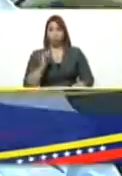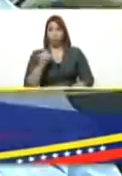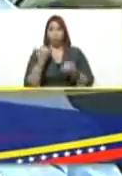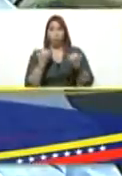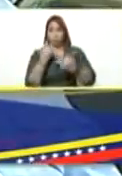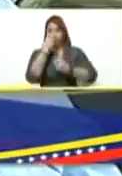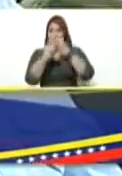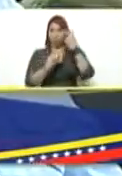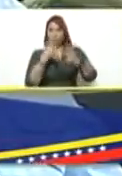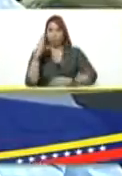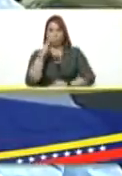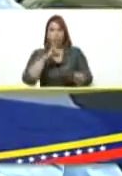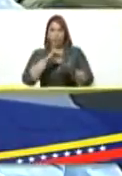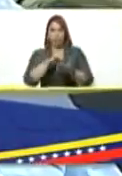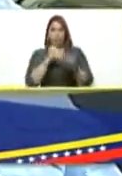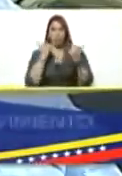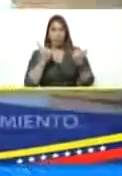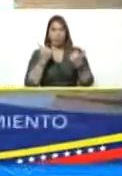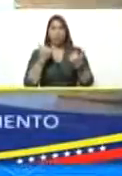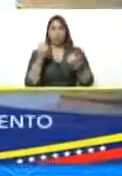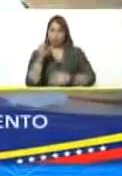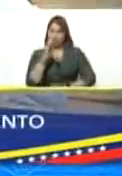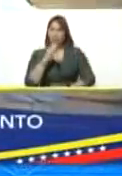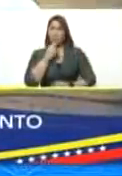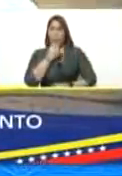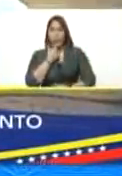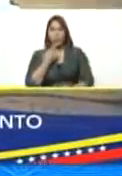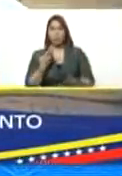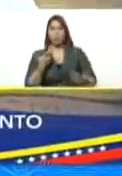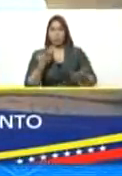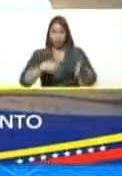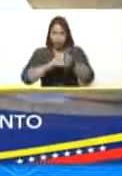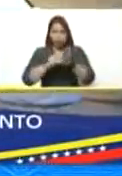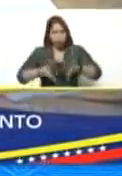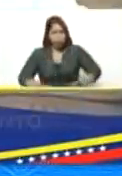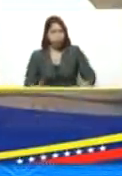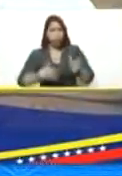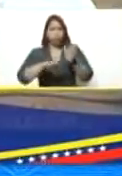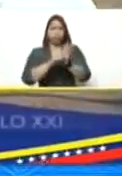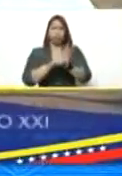recorrido a Caracas ahora. Caracas está bonita, está renaciendo